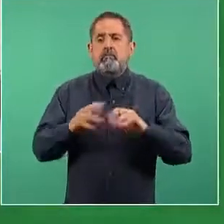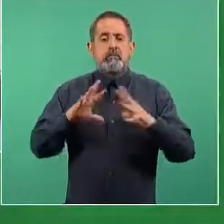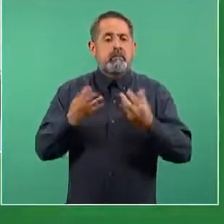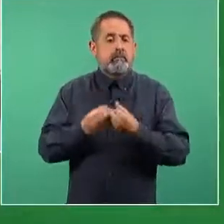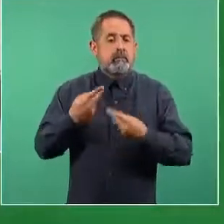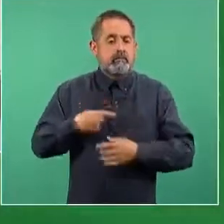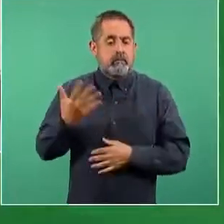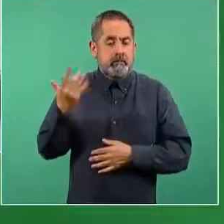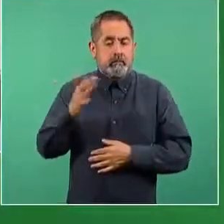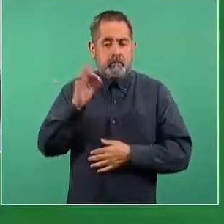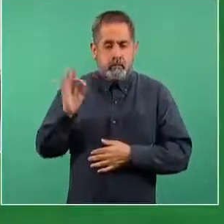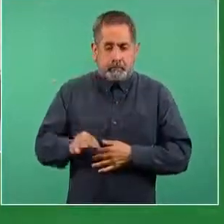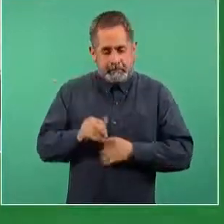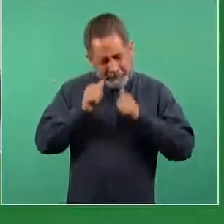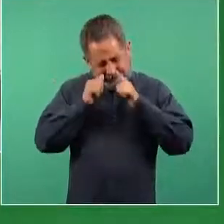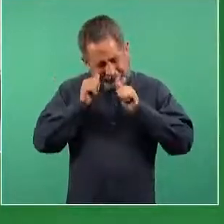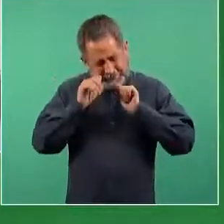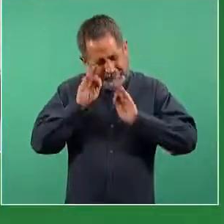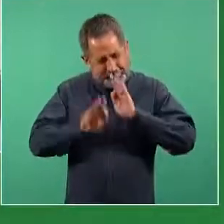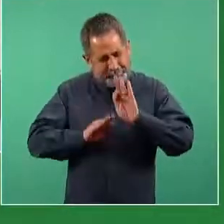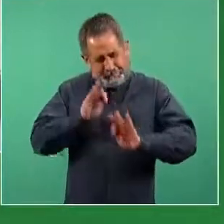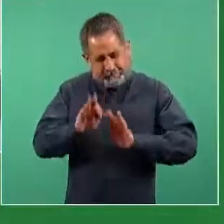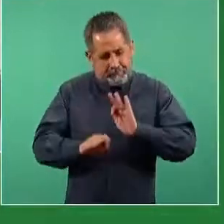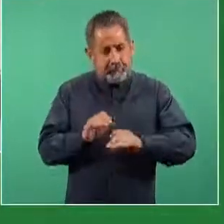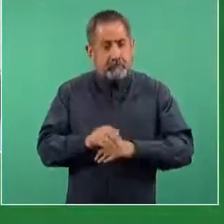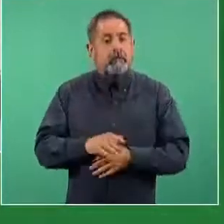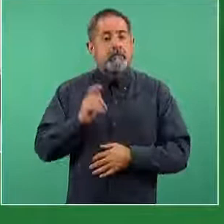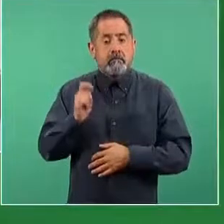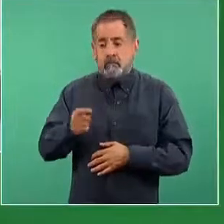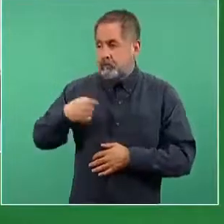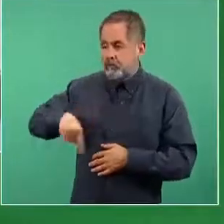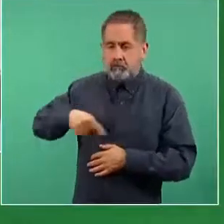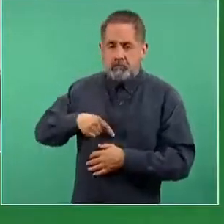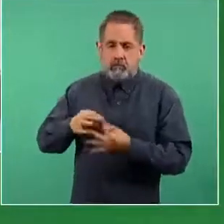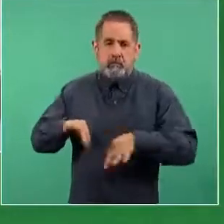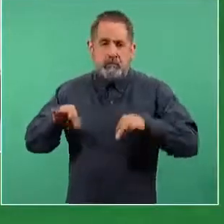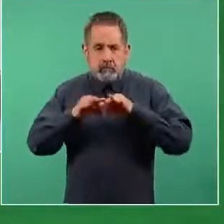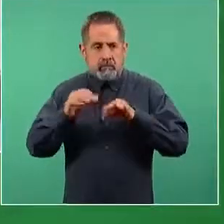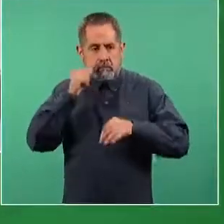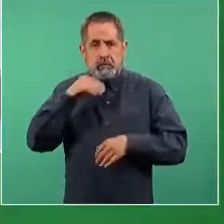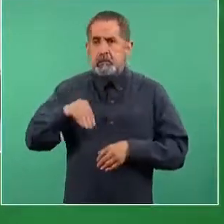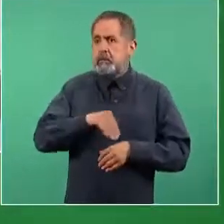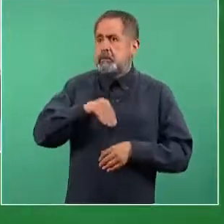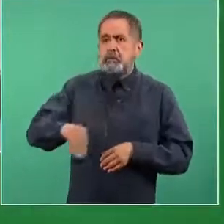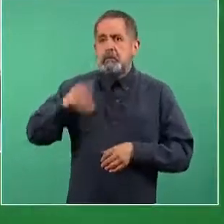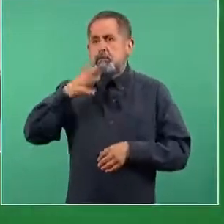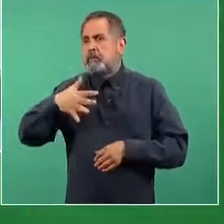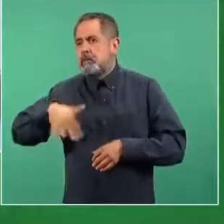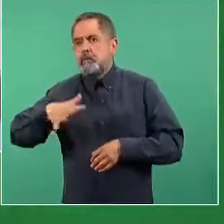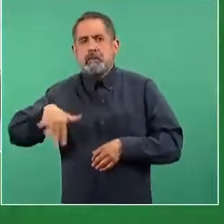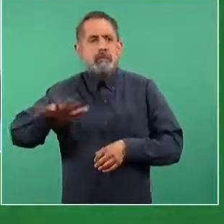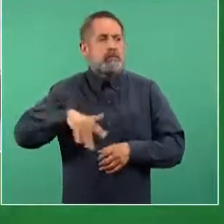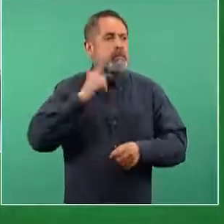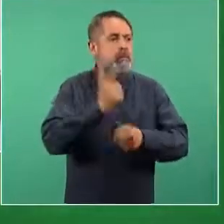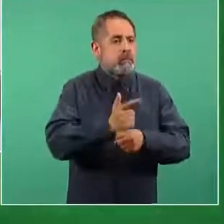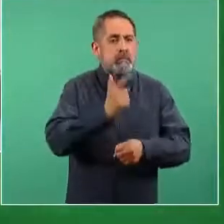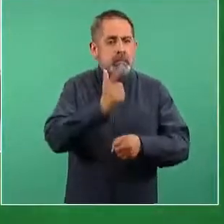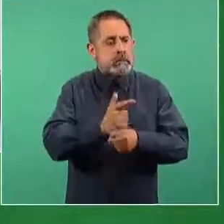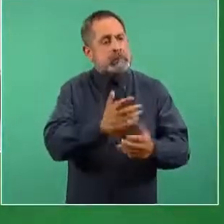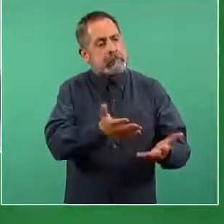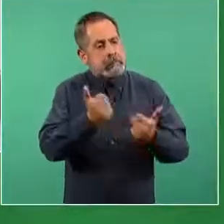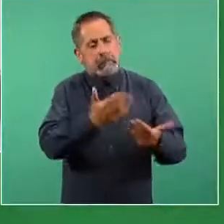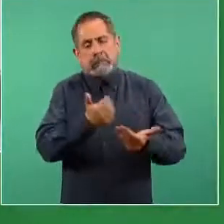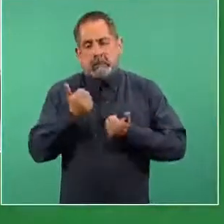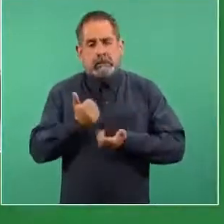50%. Estos datos certifican la certeza y la importancia de nuestros operativos que cabe referir,